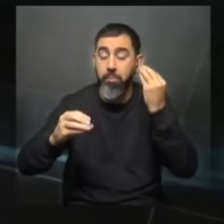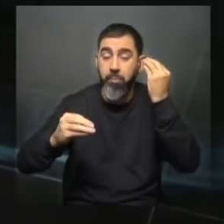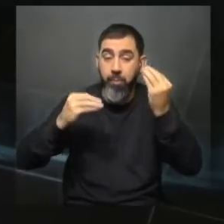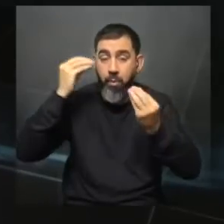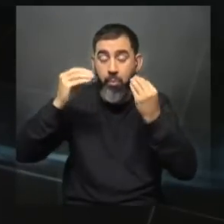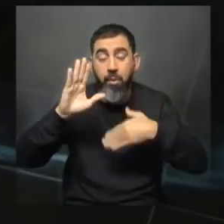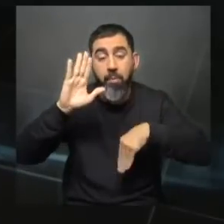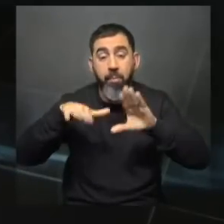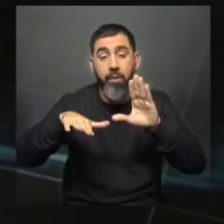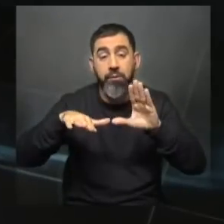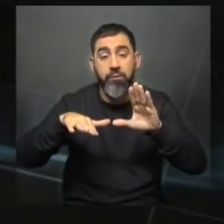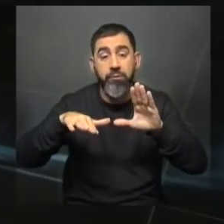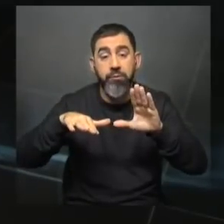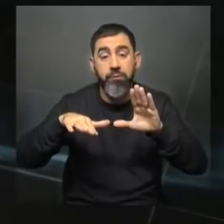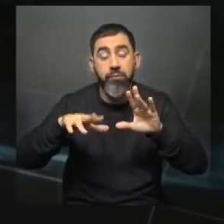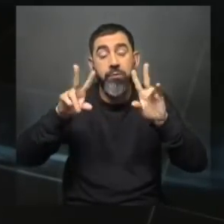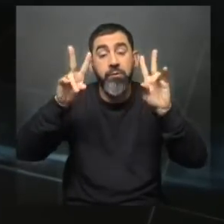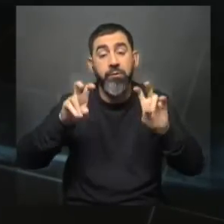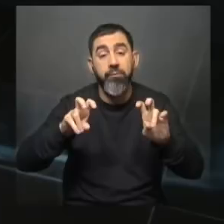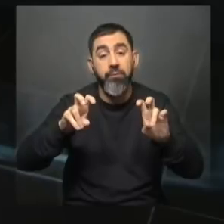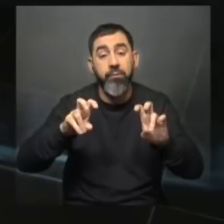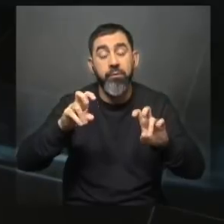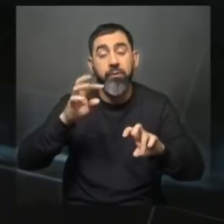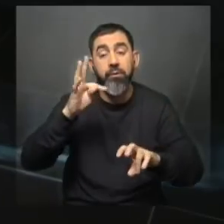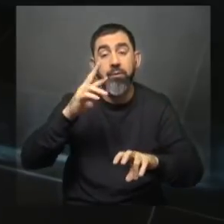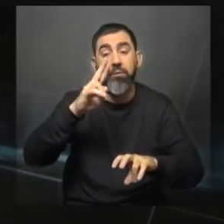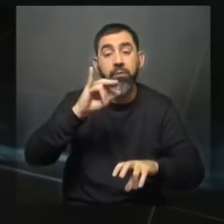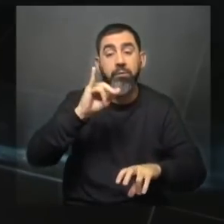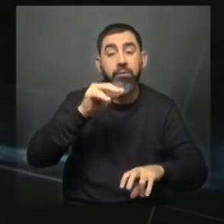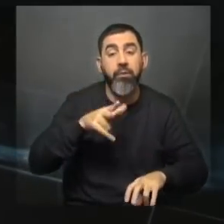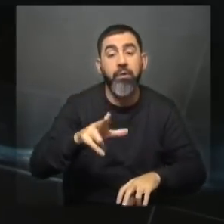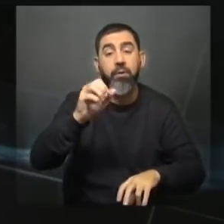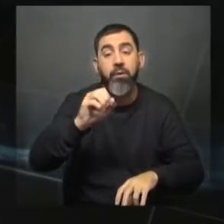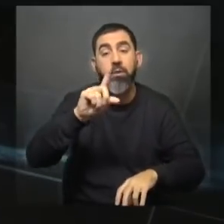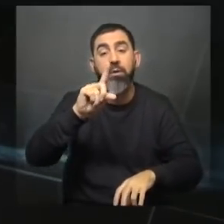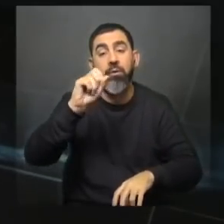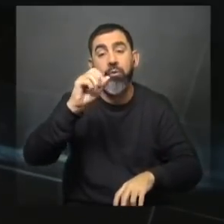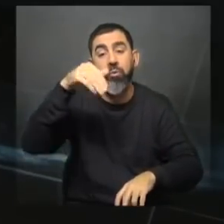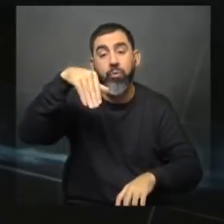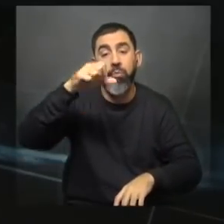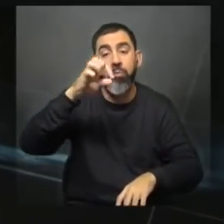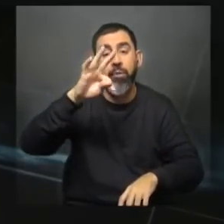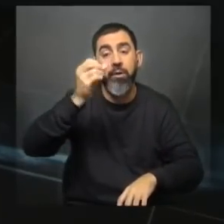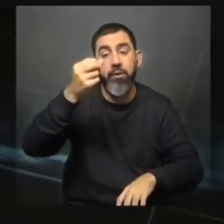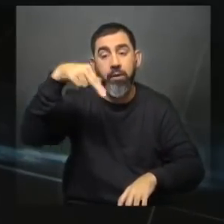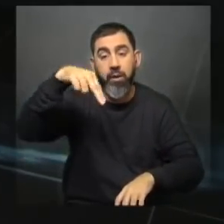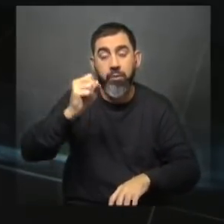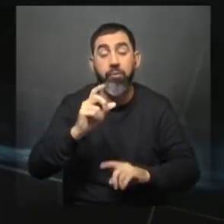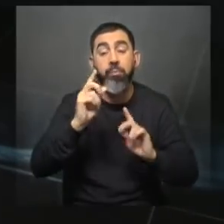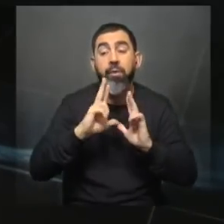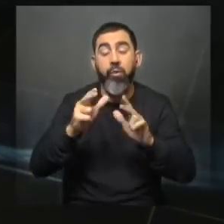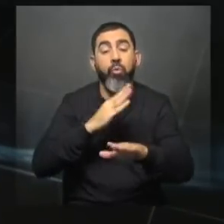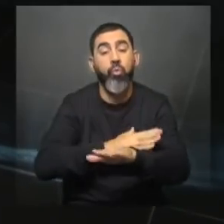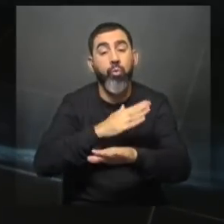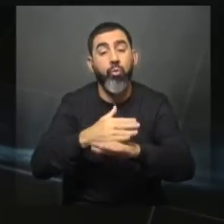es la bueno ocurrencia la presencia de trialometanos sí De todas formas dijo que el impacto en la salud